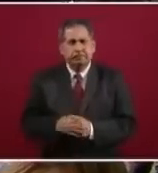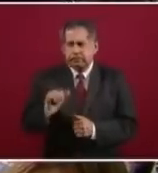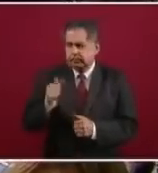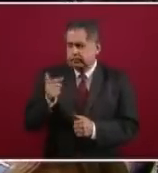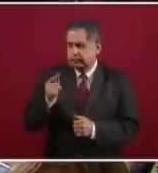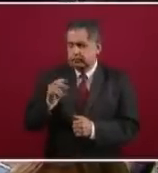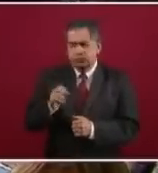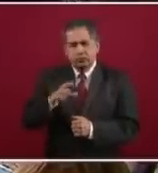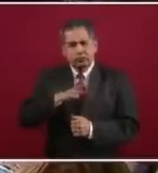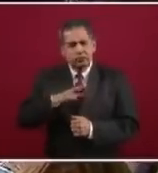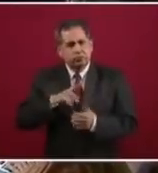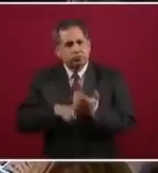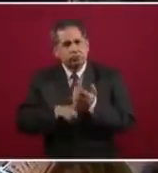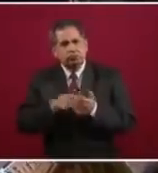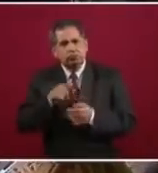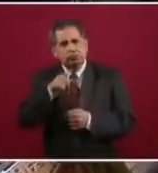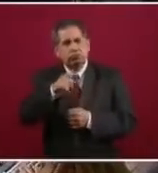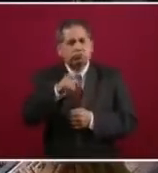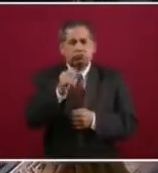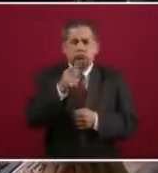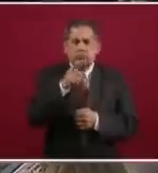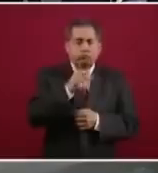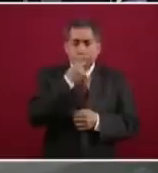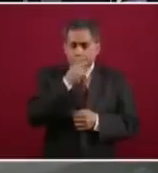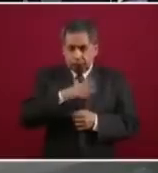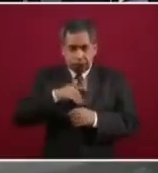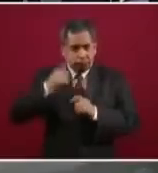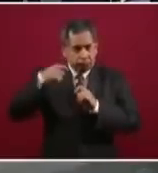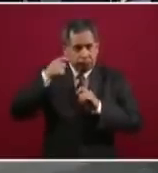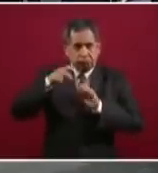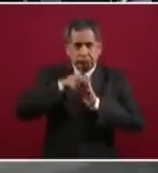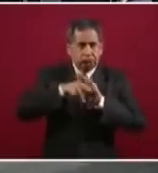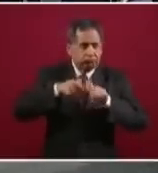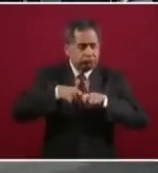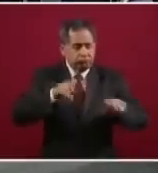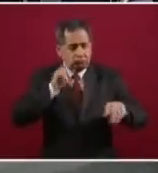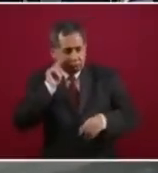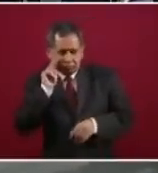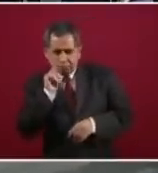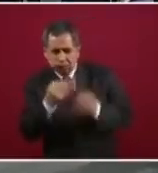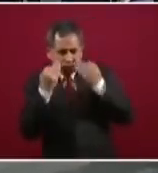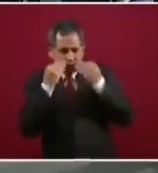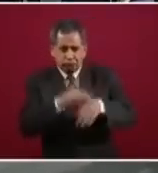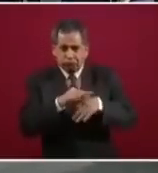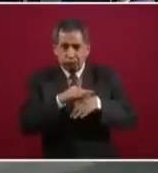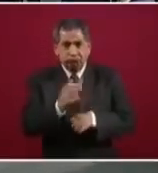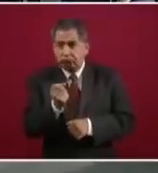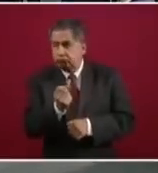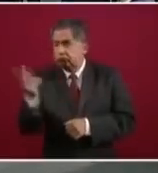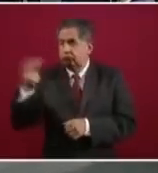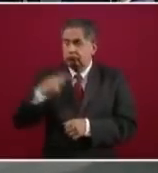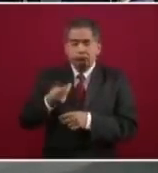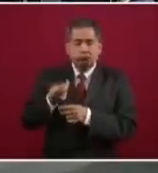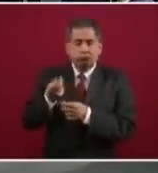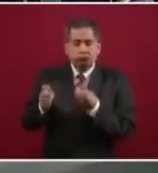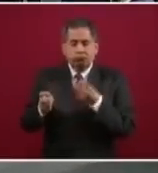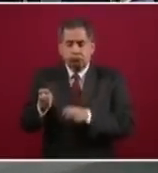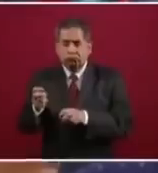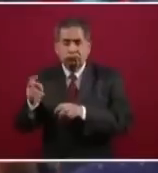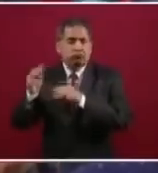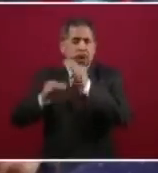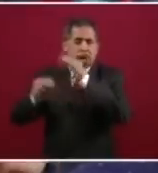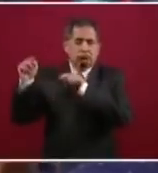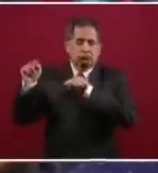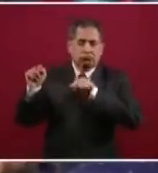Televisión. Adrián Levarón menciona que hay un video donde se aprecia que varios sujetos bajan del monte a atacar a su